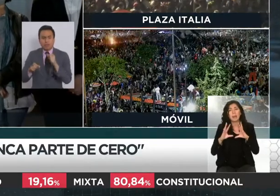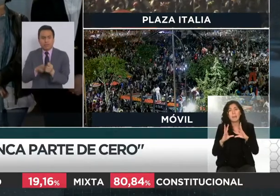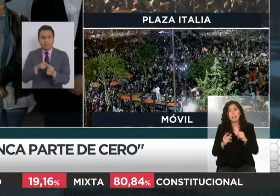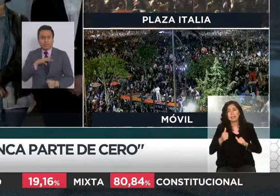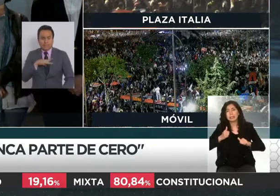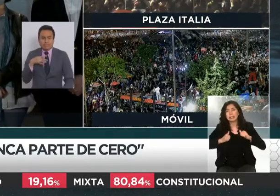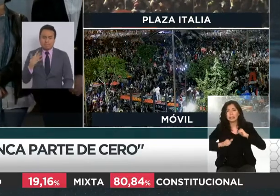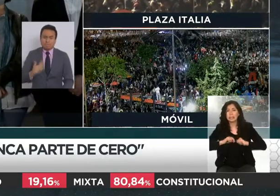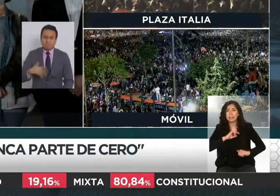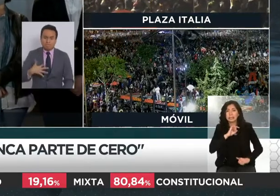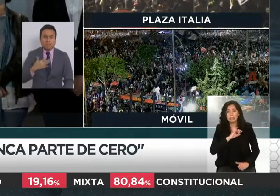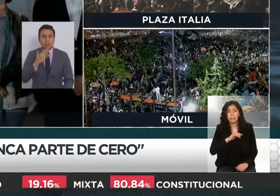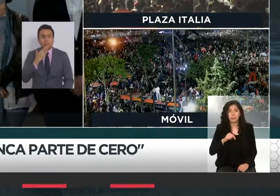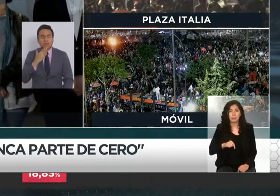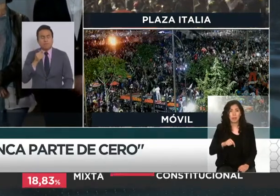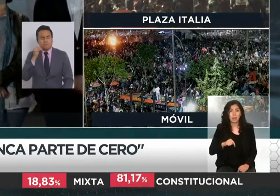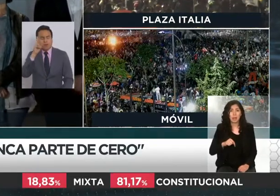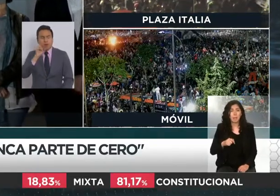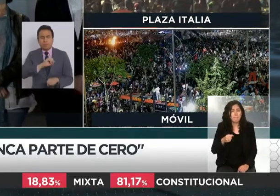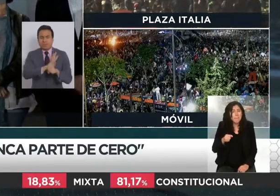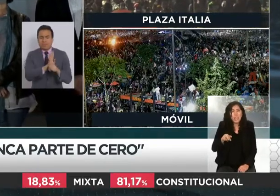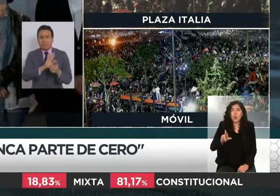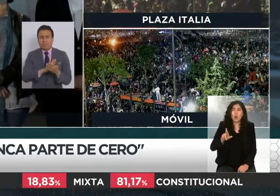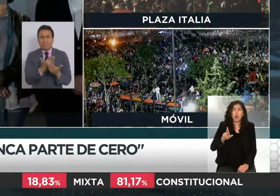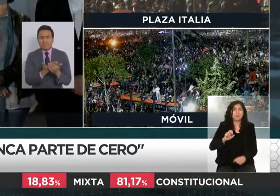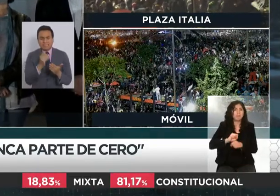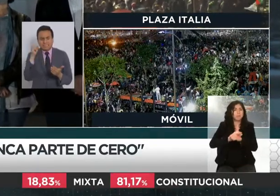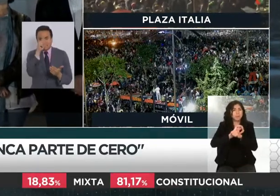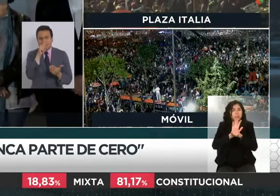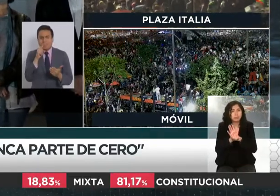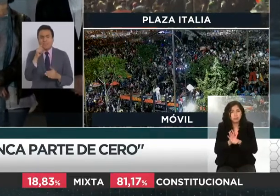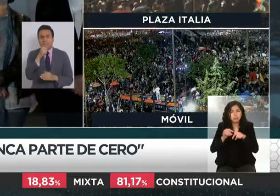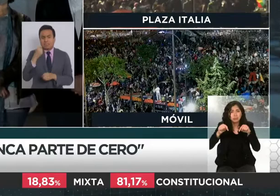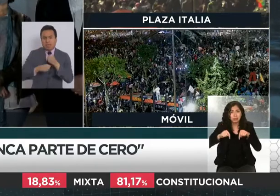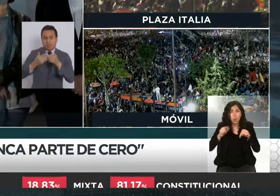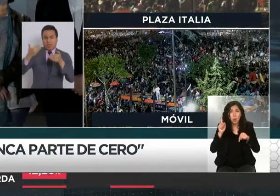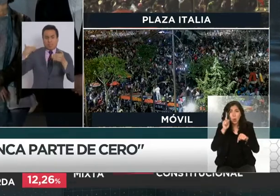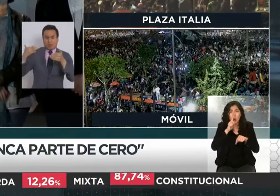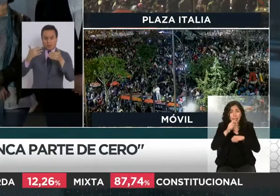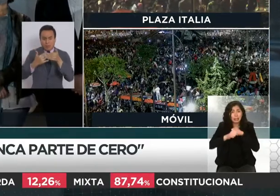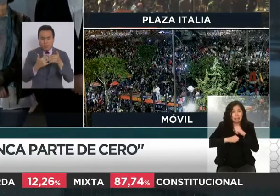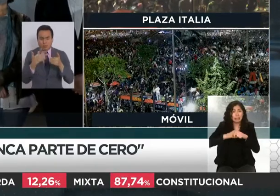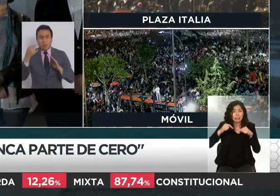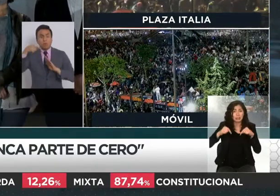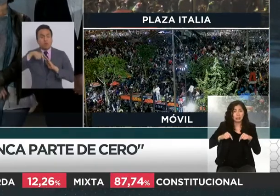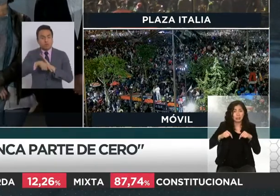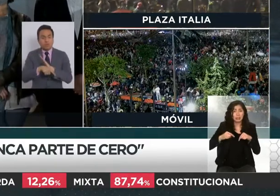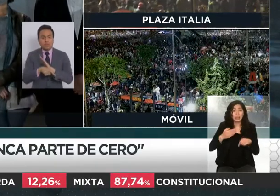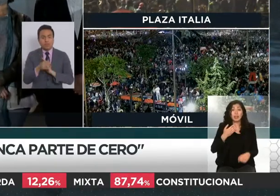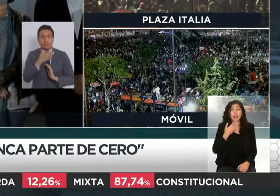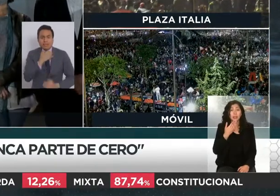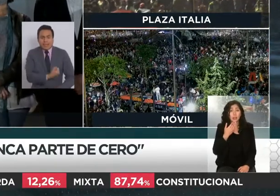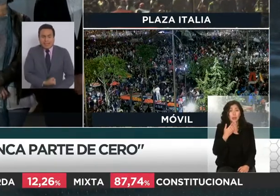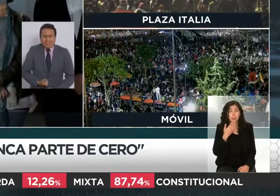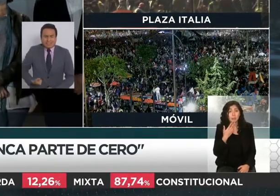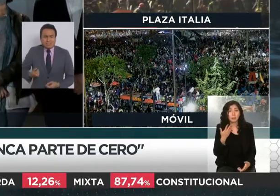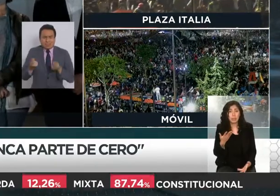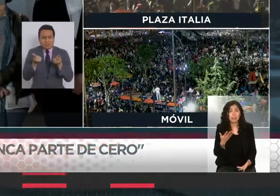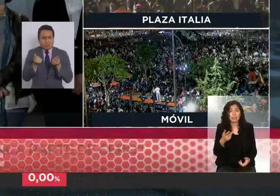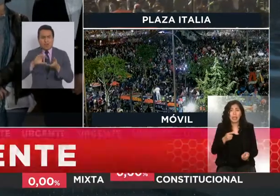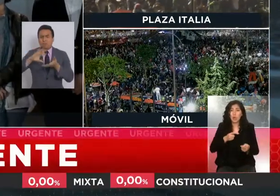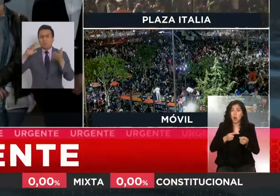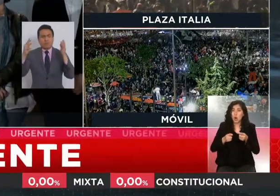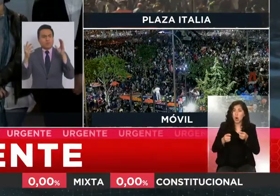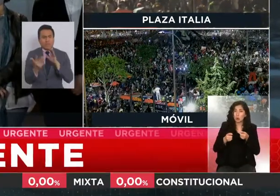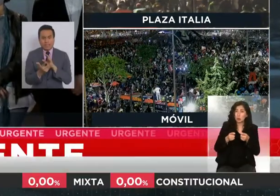chilenas, la peor pandemia sanitaria del último siglo y la más profunda recesión de la economía